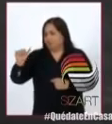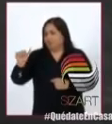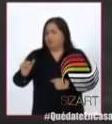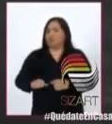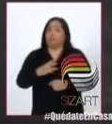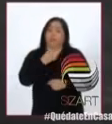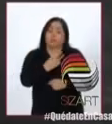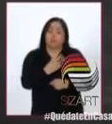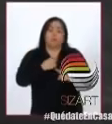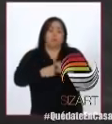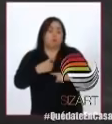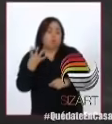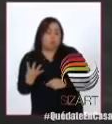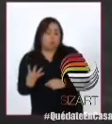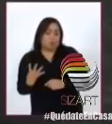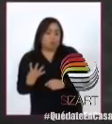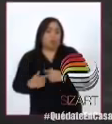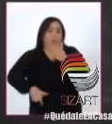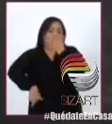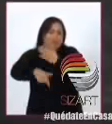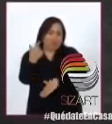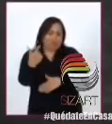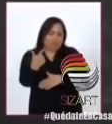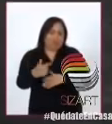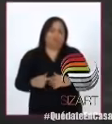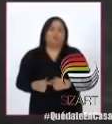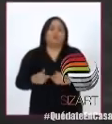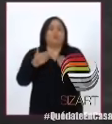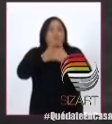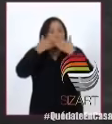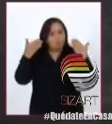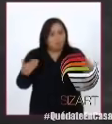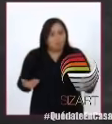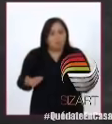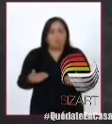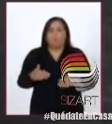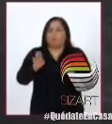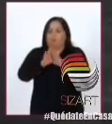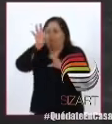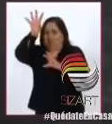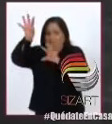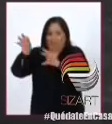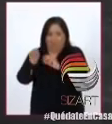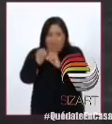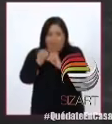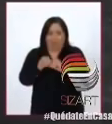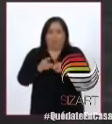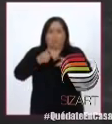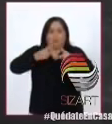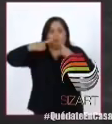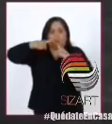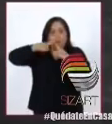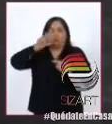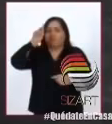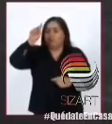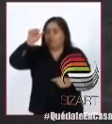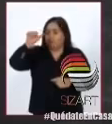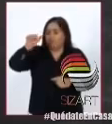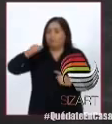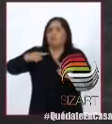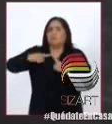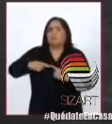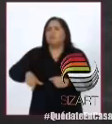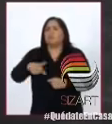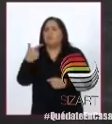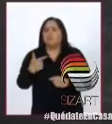y 3 por 4, 12. Ahora simplificamos la fracción. Se divide 36 entre 12,